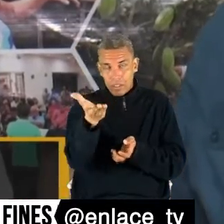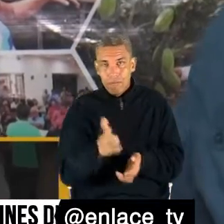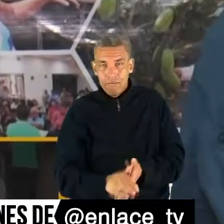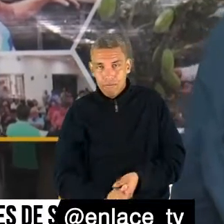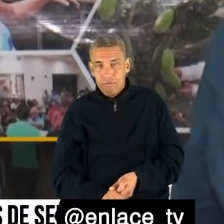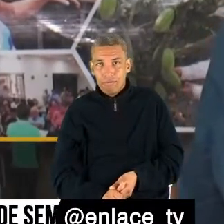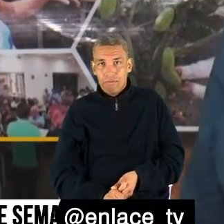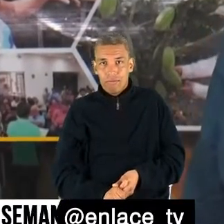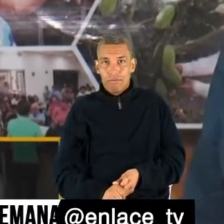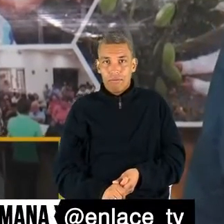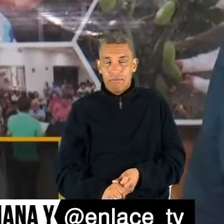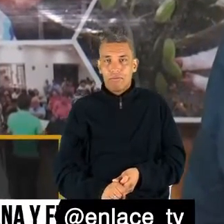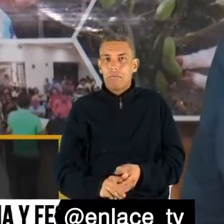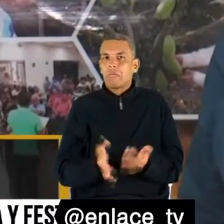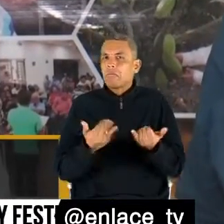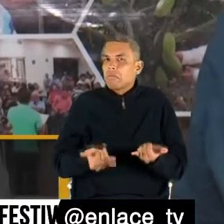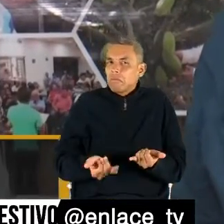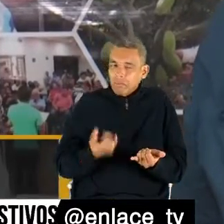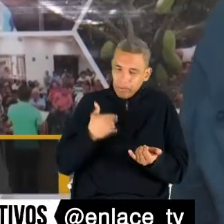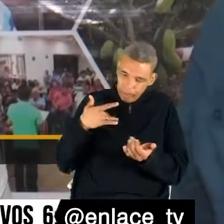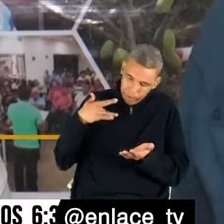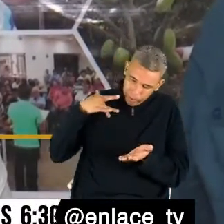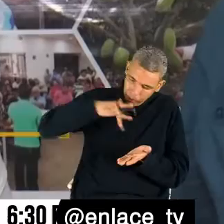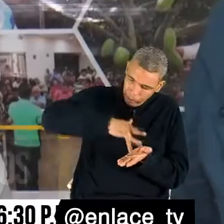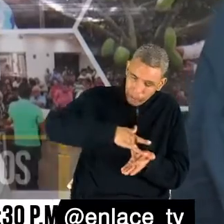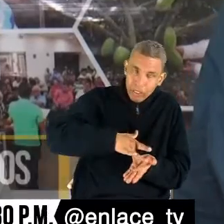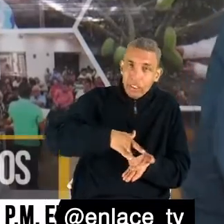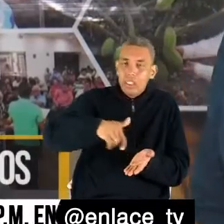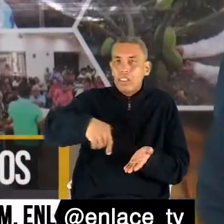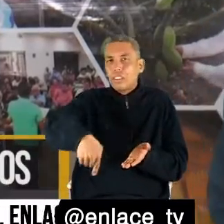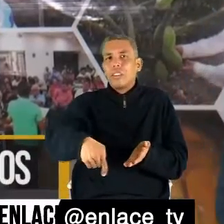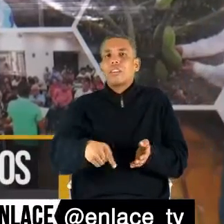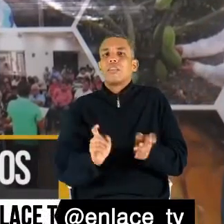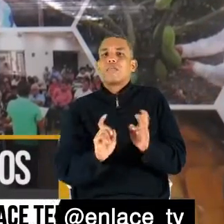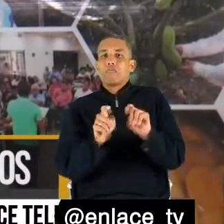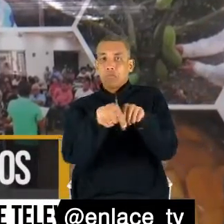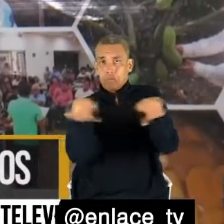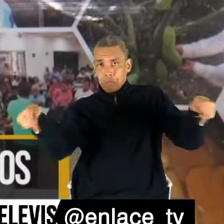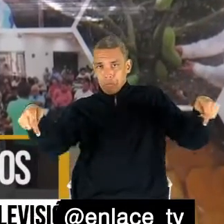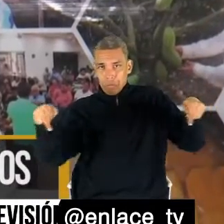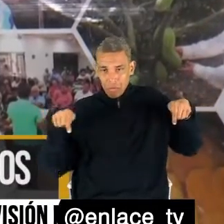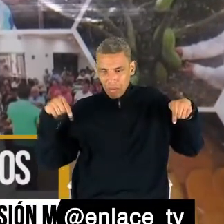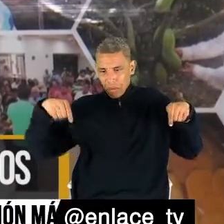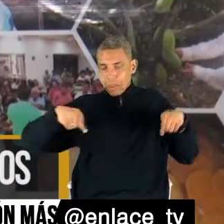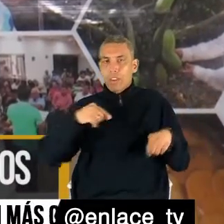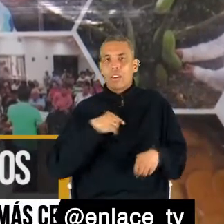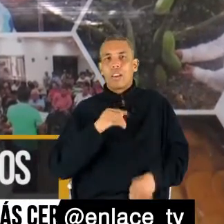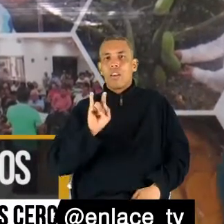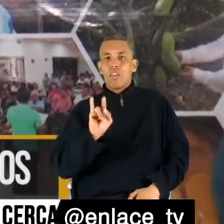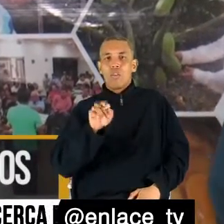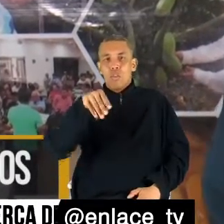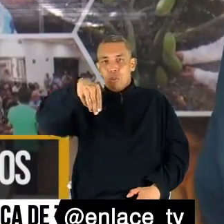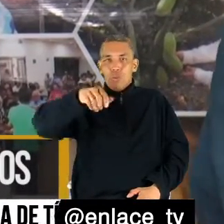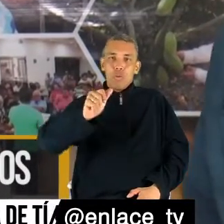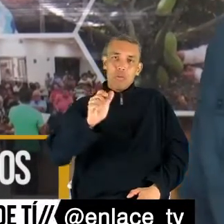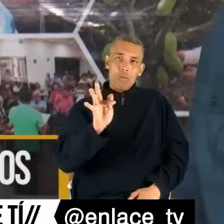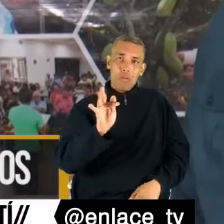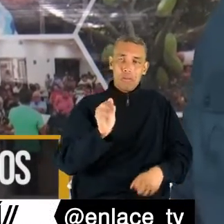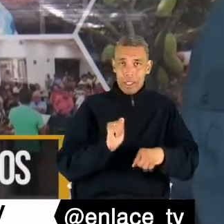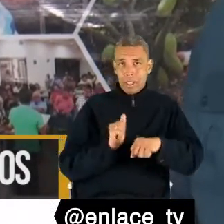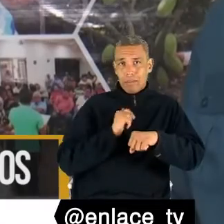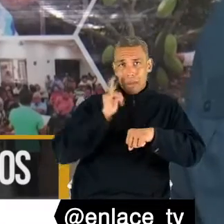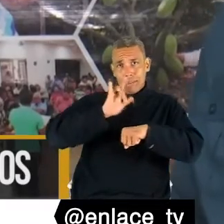hora me encuentro desde la Unidad Municipal de Asistencia Técnica Agropecuaria UMATA. Les tengo noticias sobre la